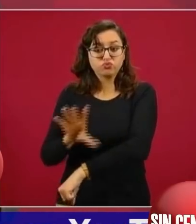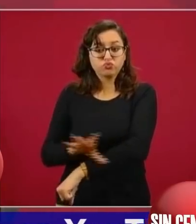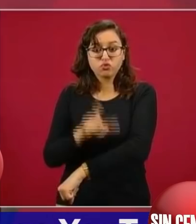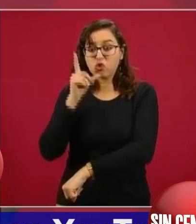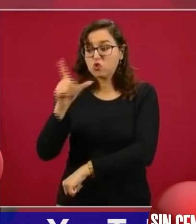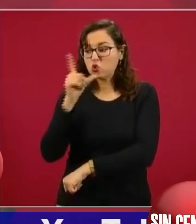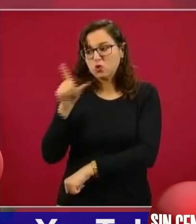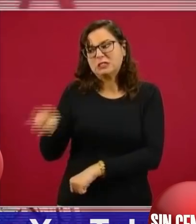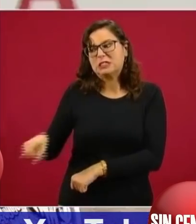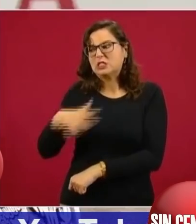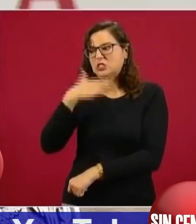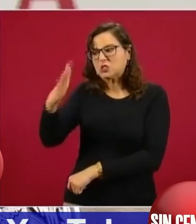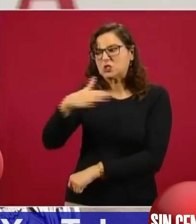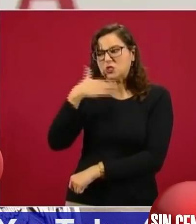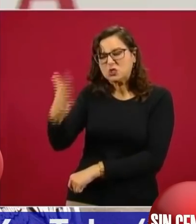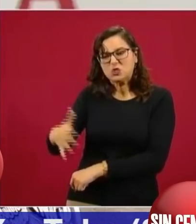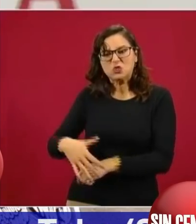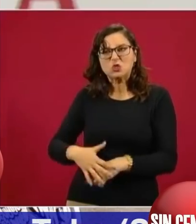contaminan